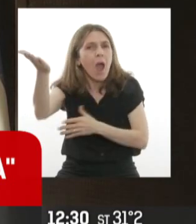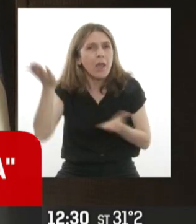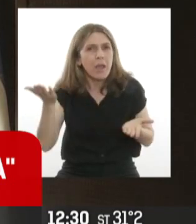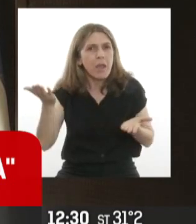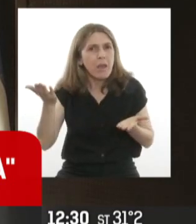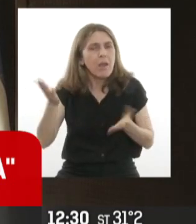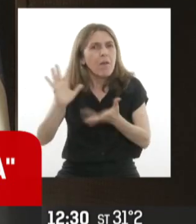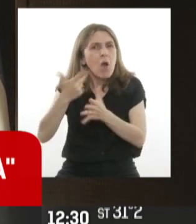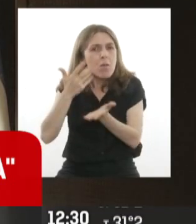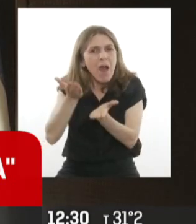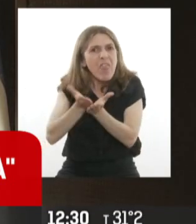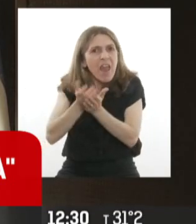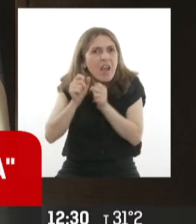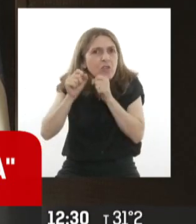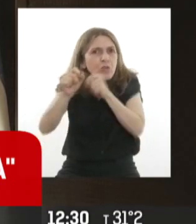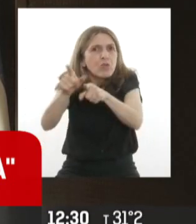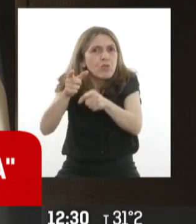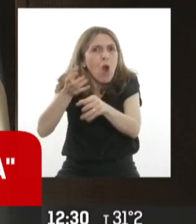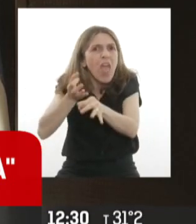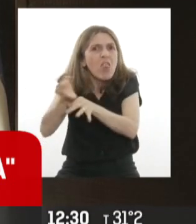esa educación que necesitan.